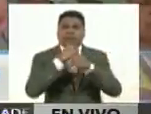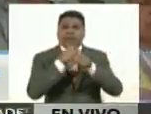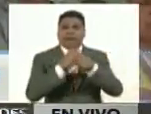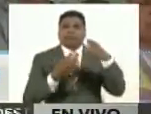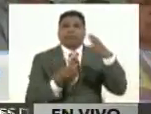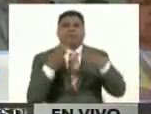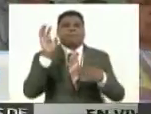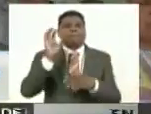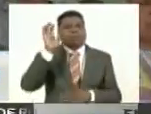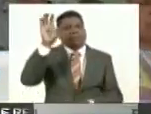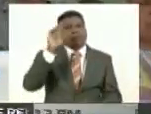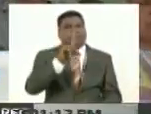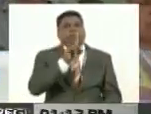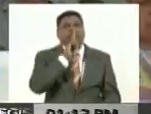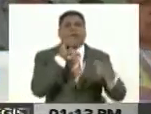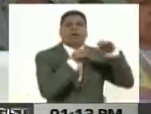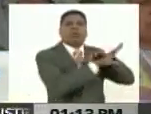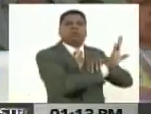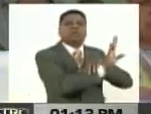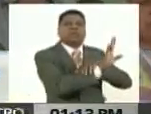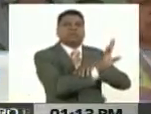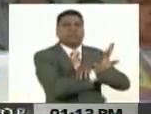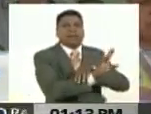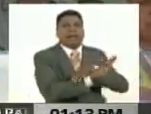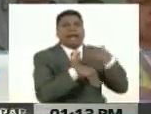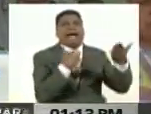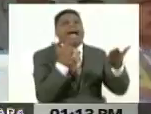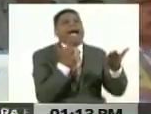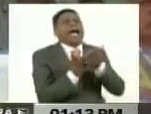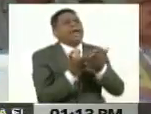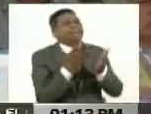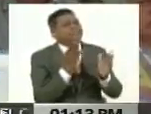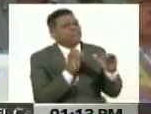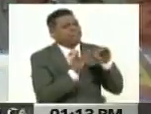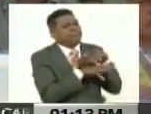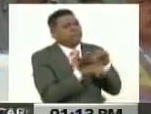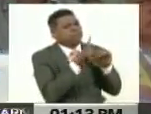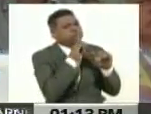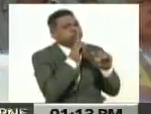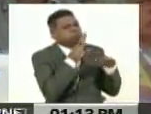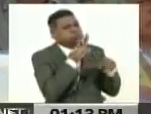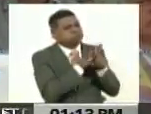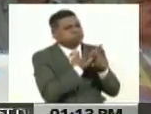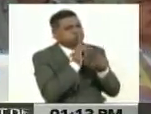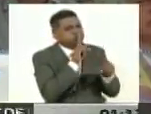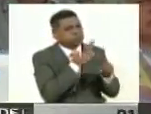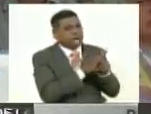patria. Y nos los escondieron hasta, qué casualidad, hasta que llegó el comandante Hugo Chávez.